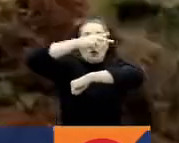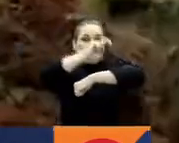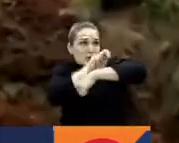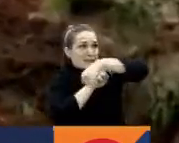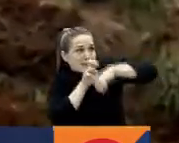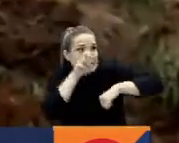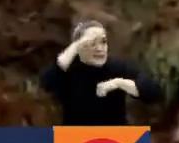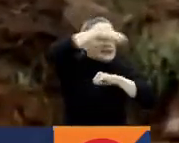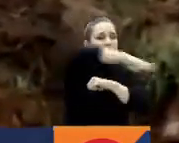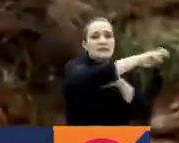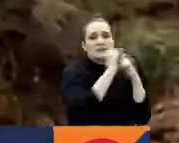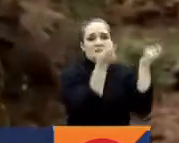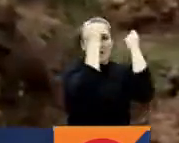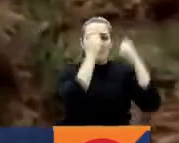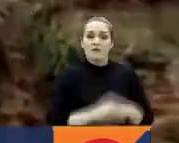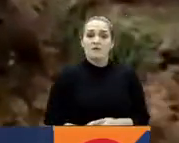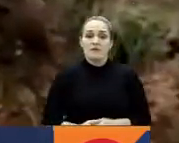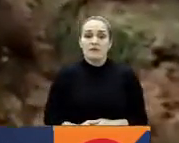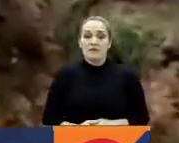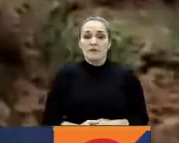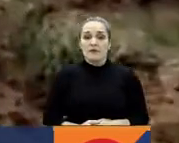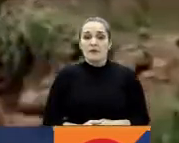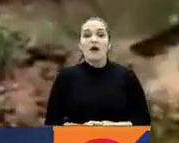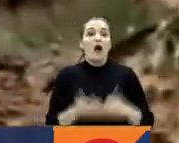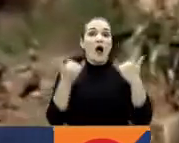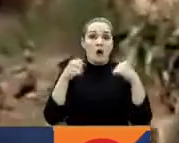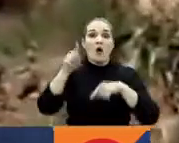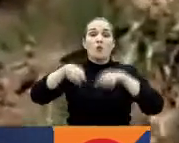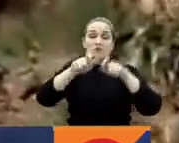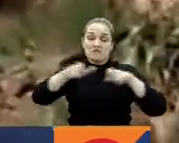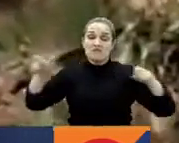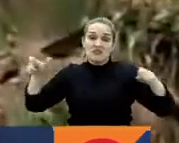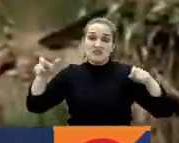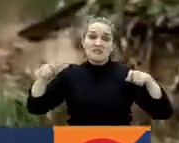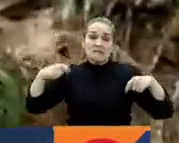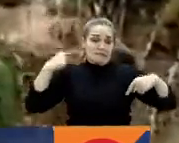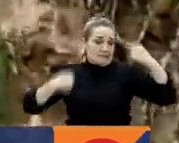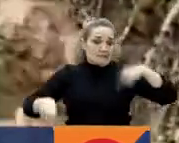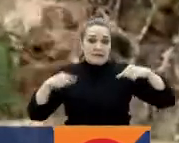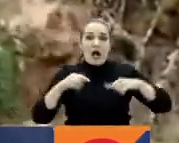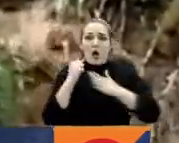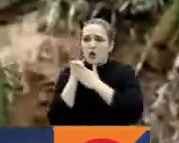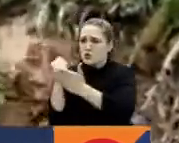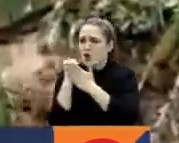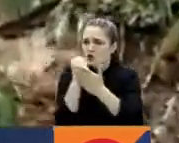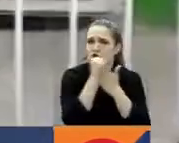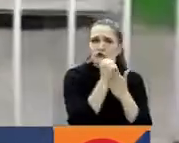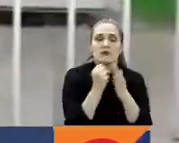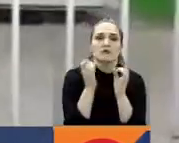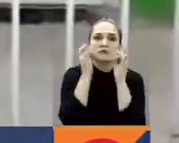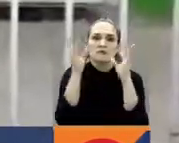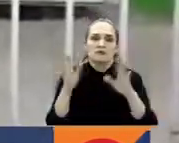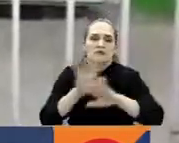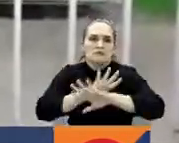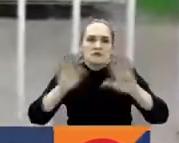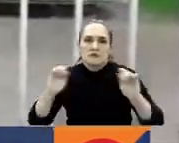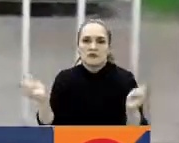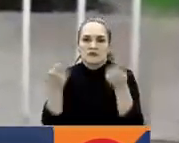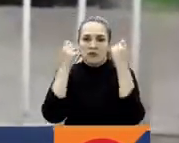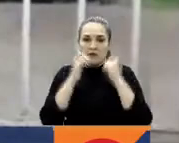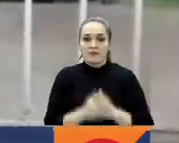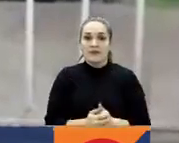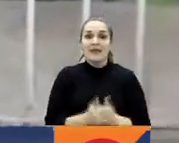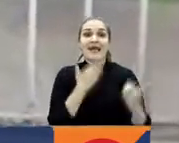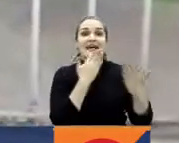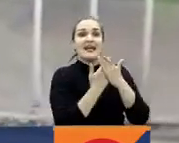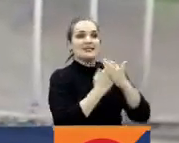poder salir. Hasta el momento pues algunos lesionados. La ayuda entre los vecinos evitó que la tragedia fuera mayor. Tenían una escalera muy a la mano y